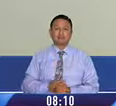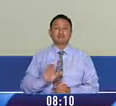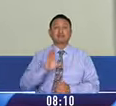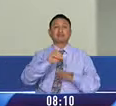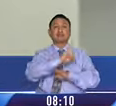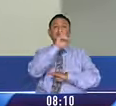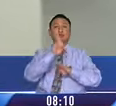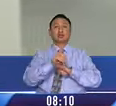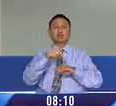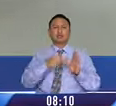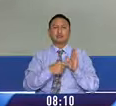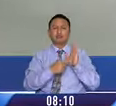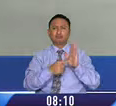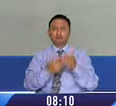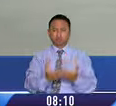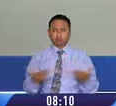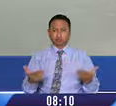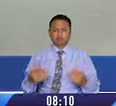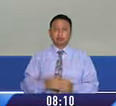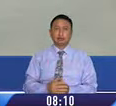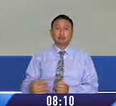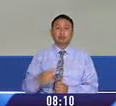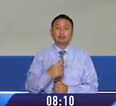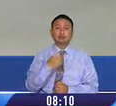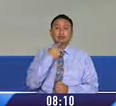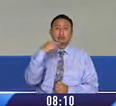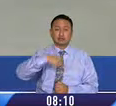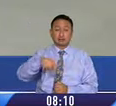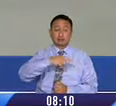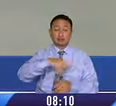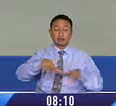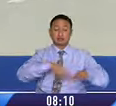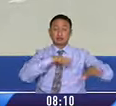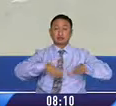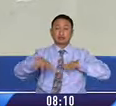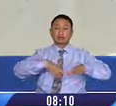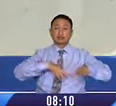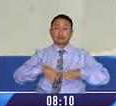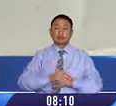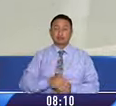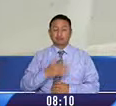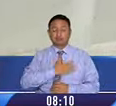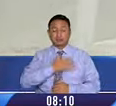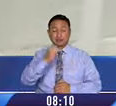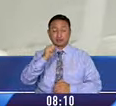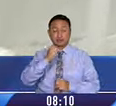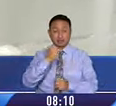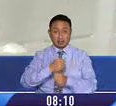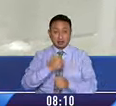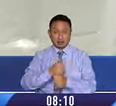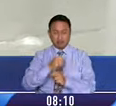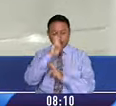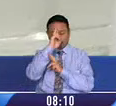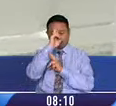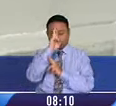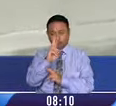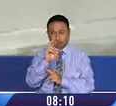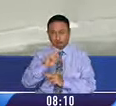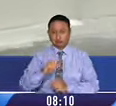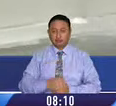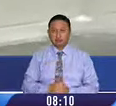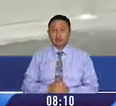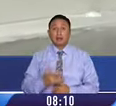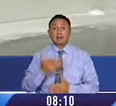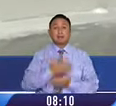dirigentes resaltaron las obras realizadas y señalaron que estas acciones dignifican su trabajo e incentiva para seguir velando por un